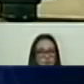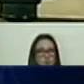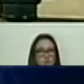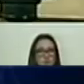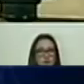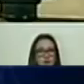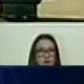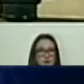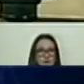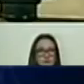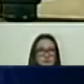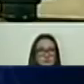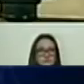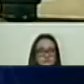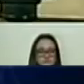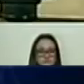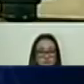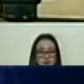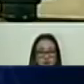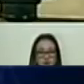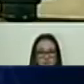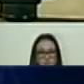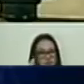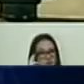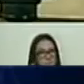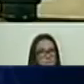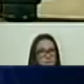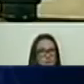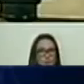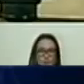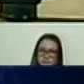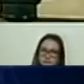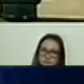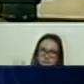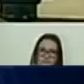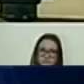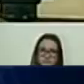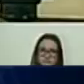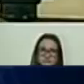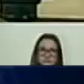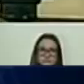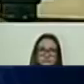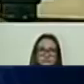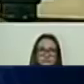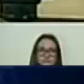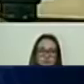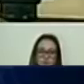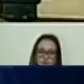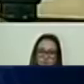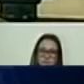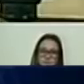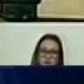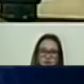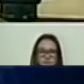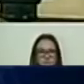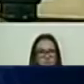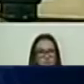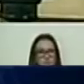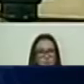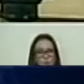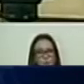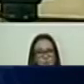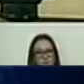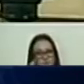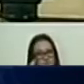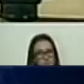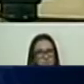tarde se restablezcan relaciones de respeto en todo el continente. Yo creo en eso, en las relaciones de diálogo, comunicación y